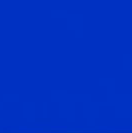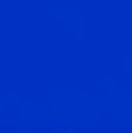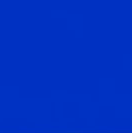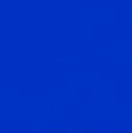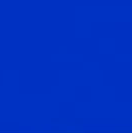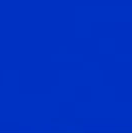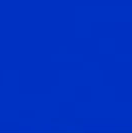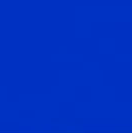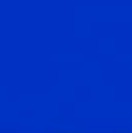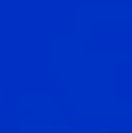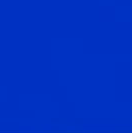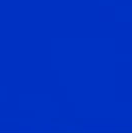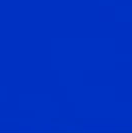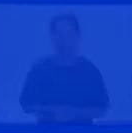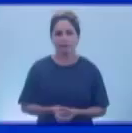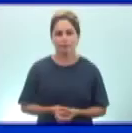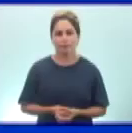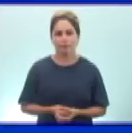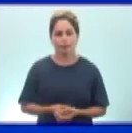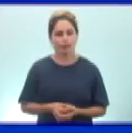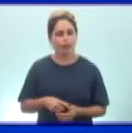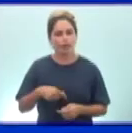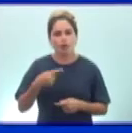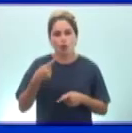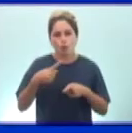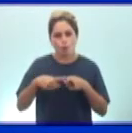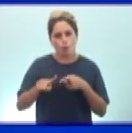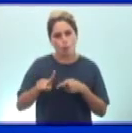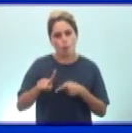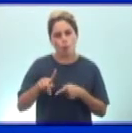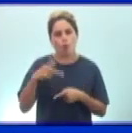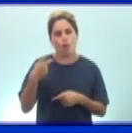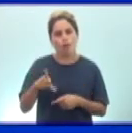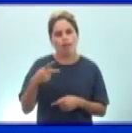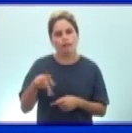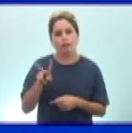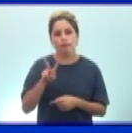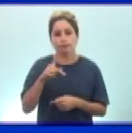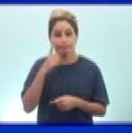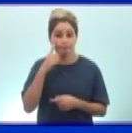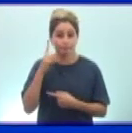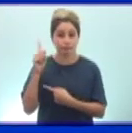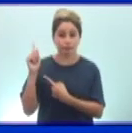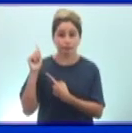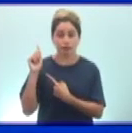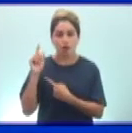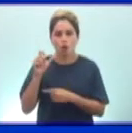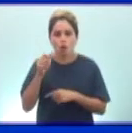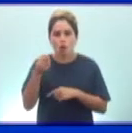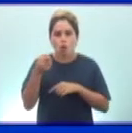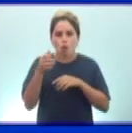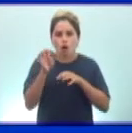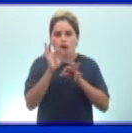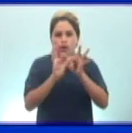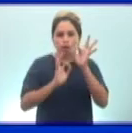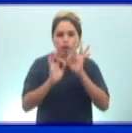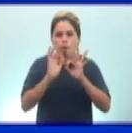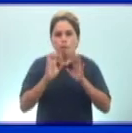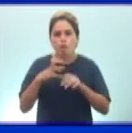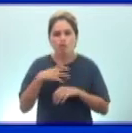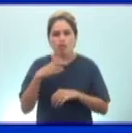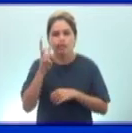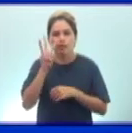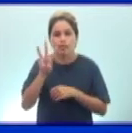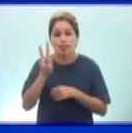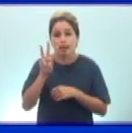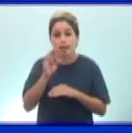A continuación le proponemos un ejercicio 2 que plantea un átomo X, presenta 3 niveles de energía y 5 electrones en